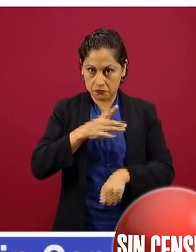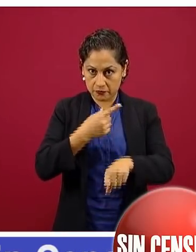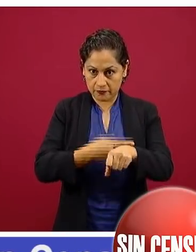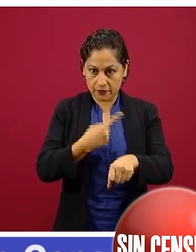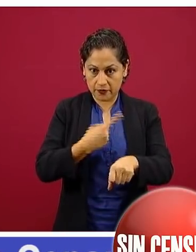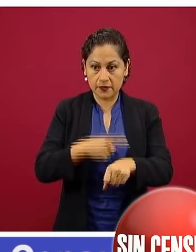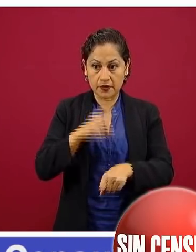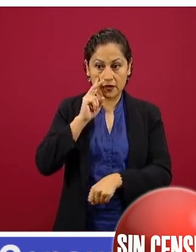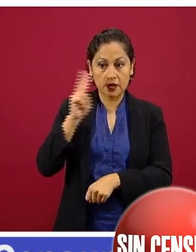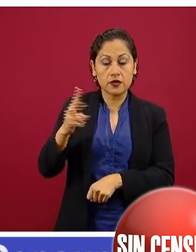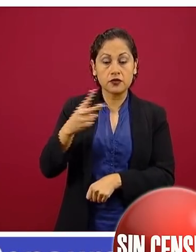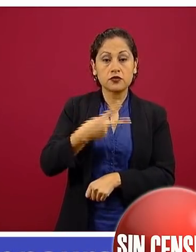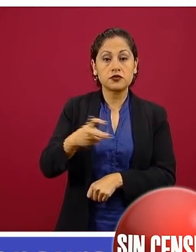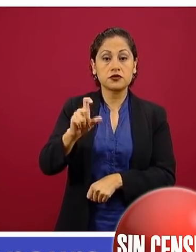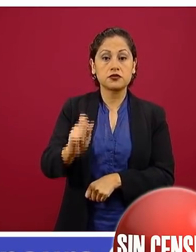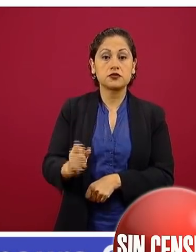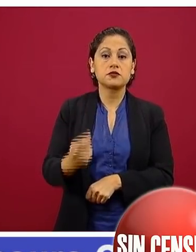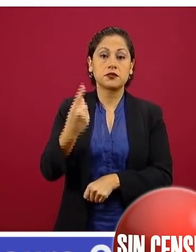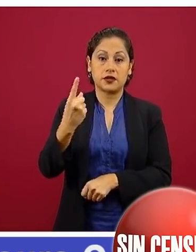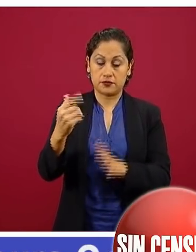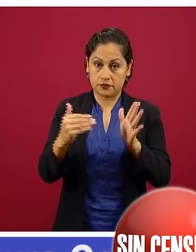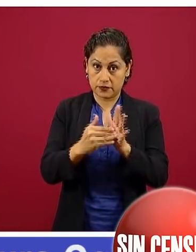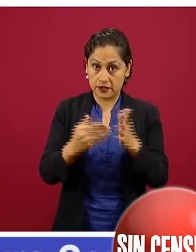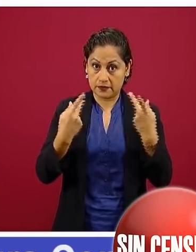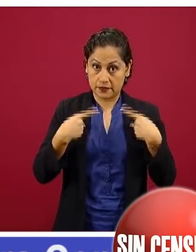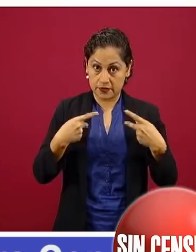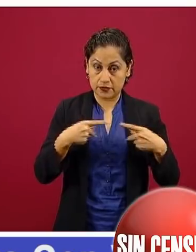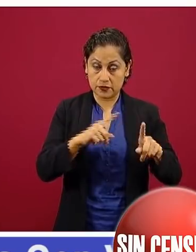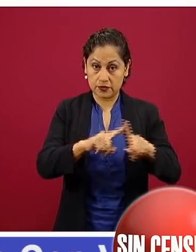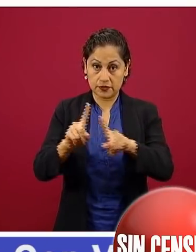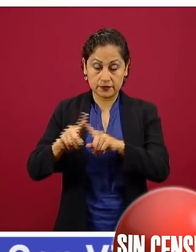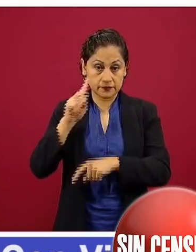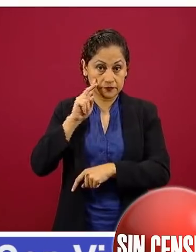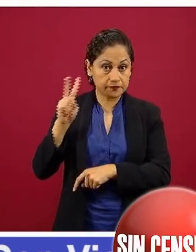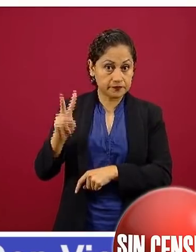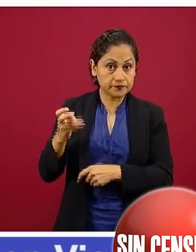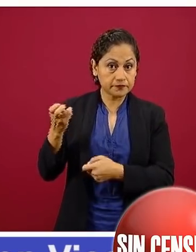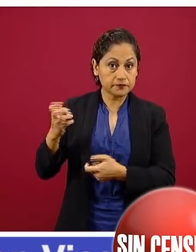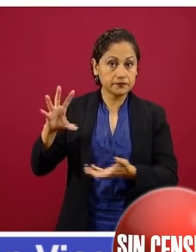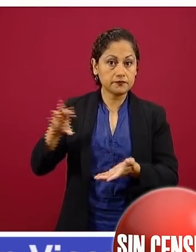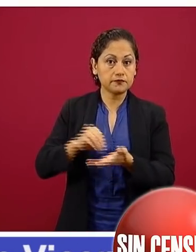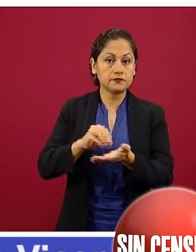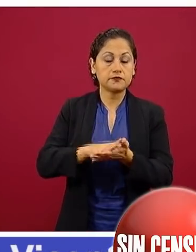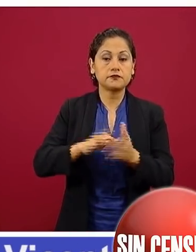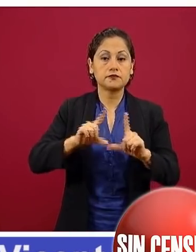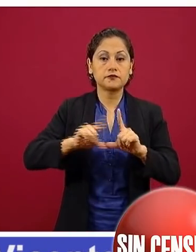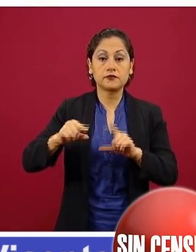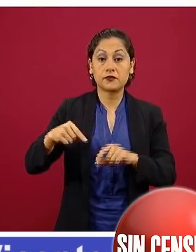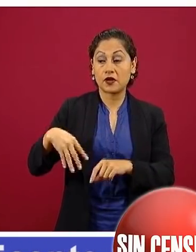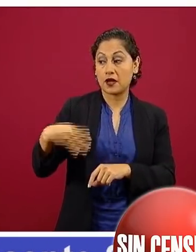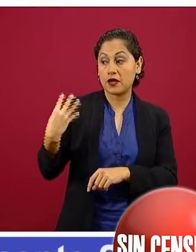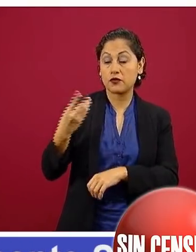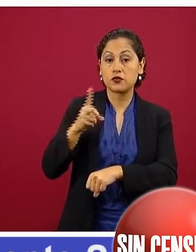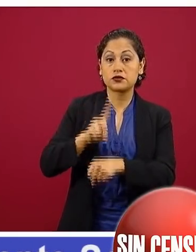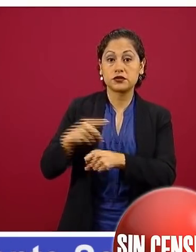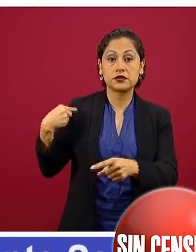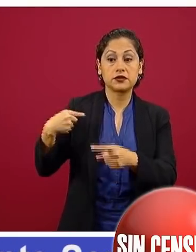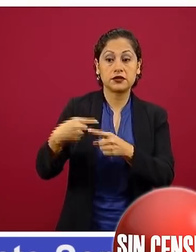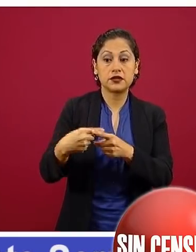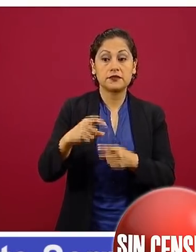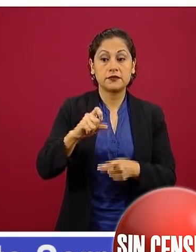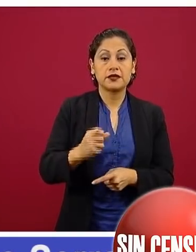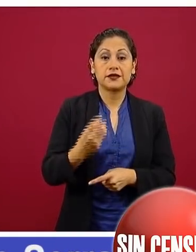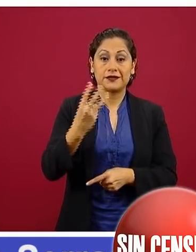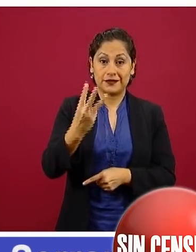221,000 personas, y en los últimos 14 días 23.389 lo han tenido.